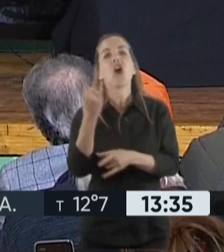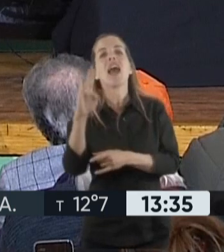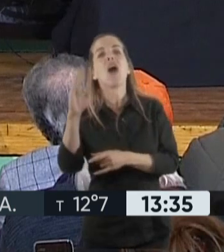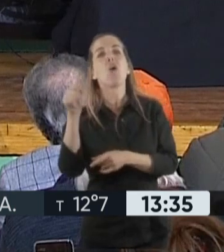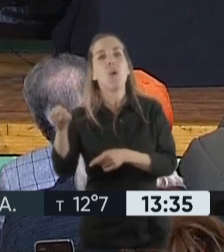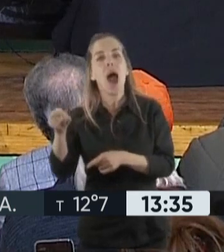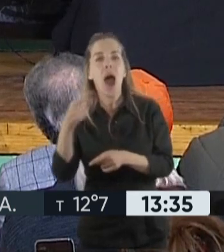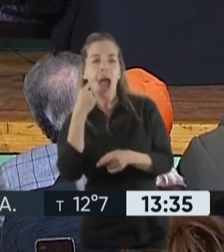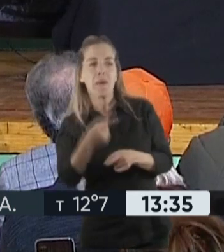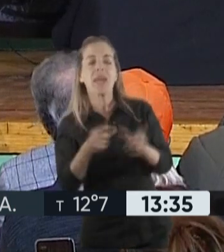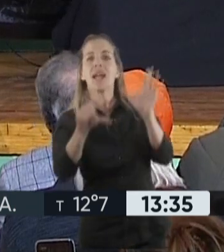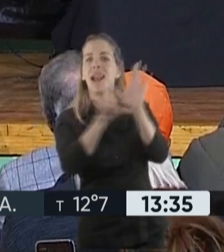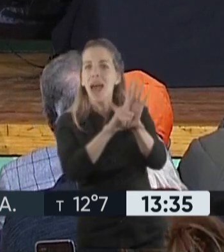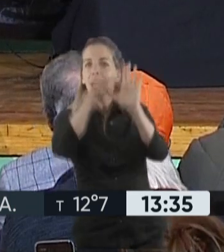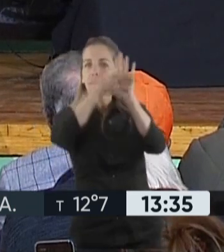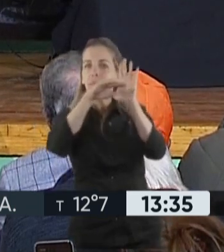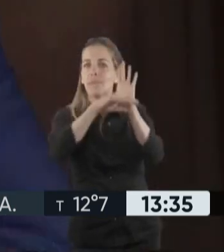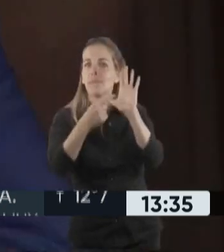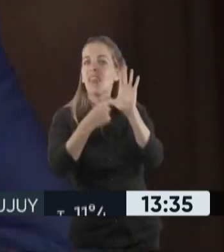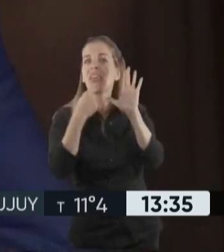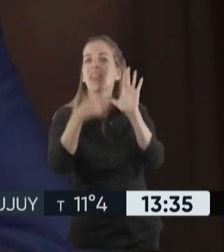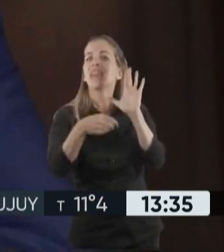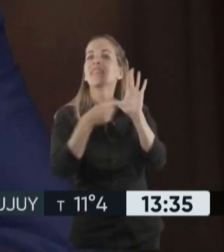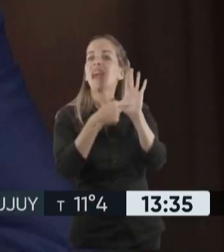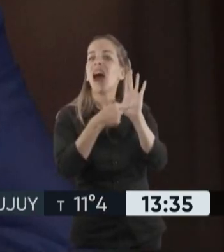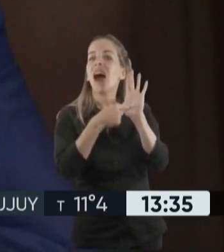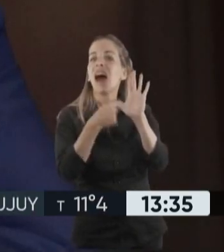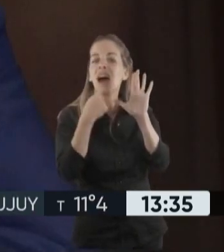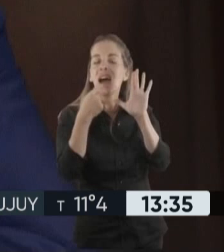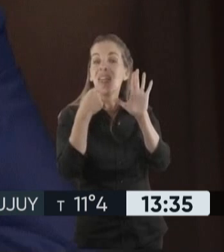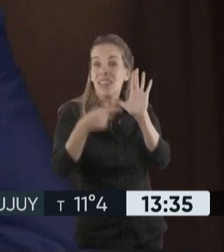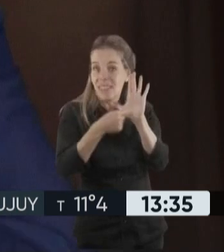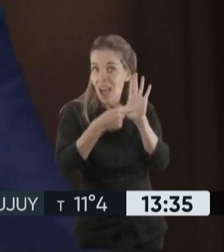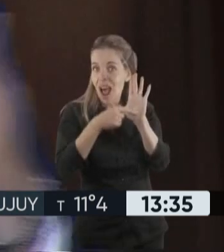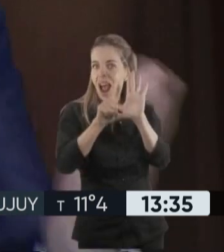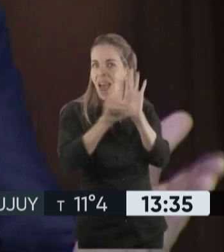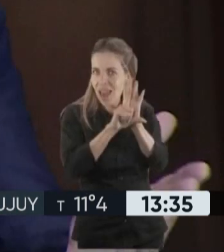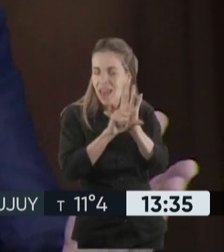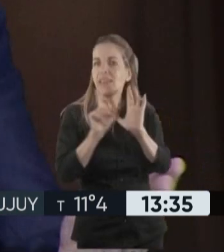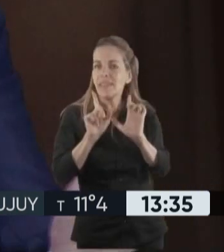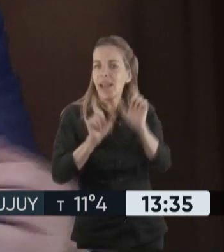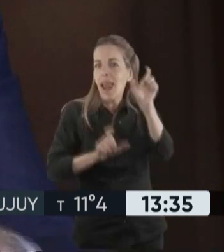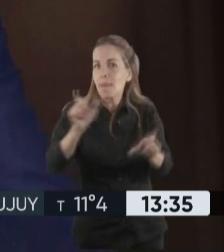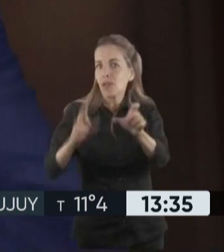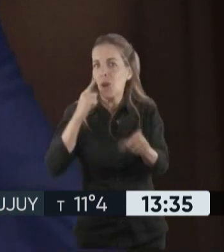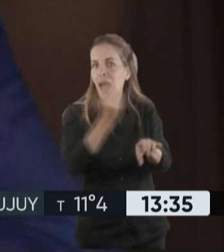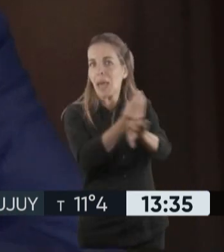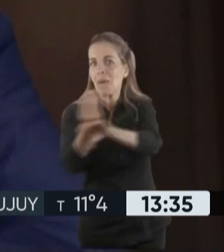creó, y vi que en sus fundamentos, ¿saben lo que decía? Decía que los vecinos de Buenos